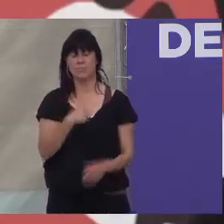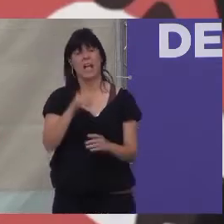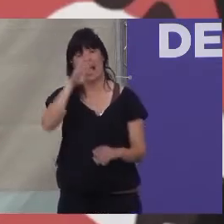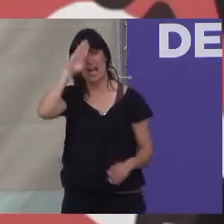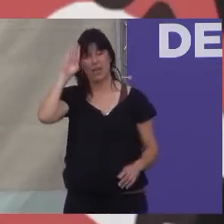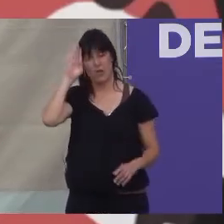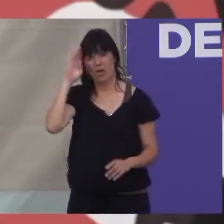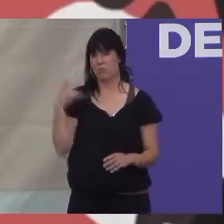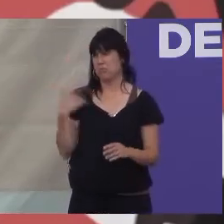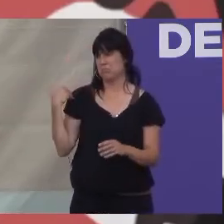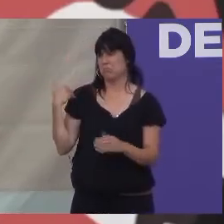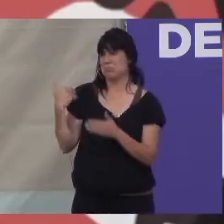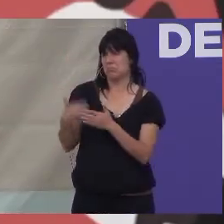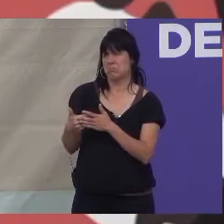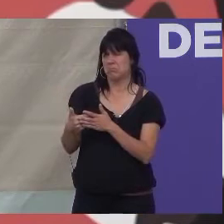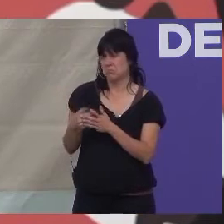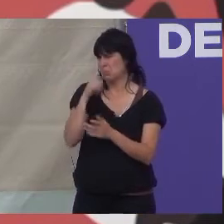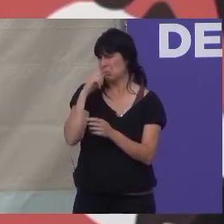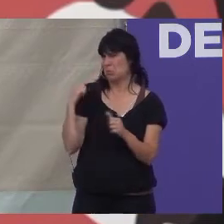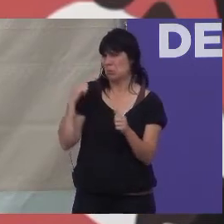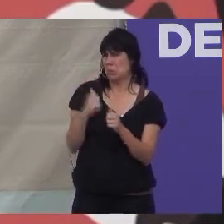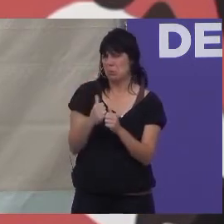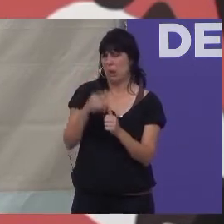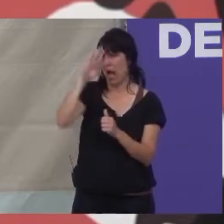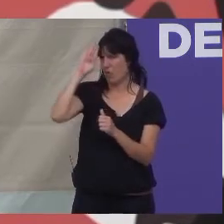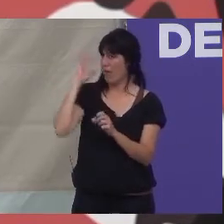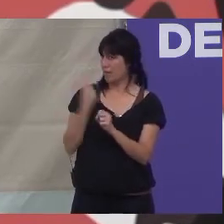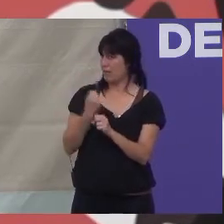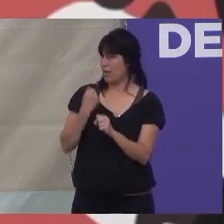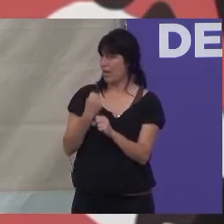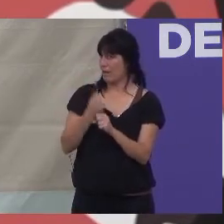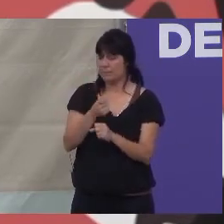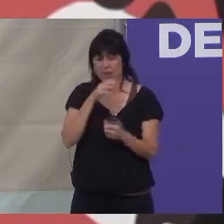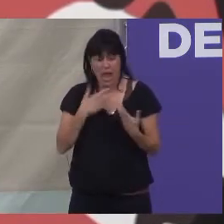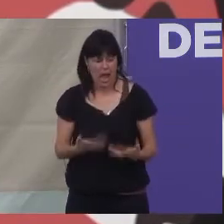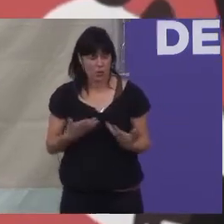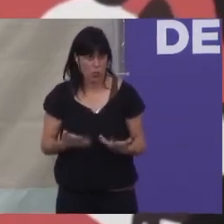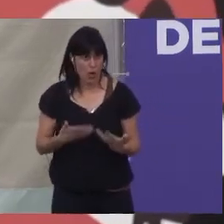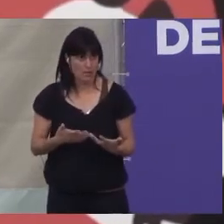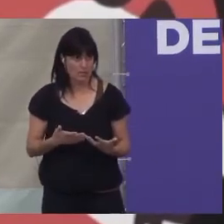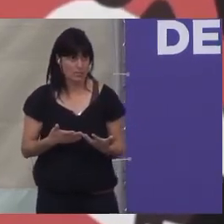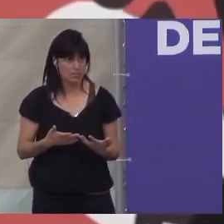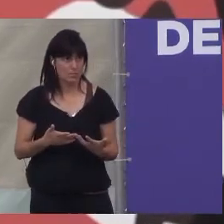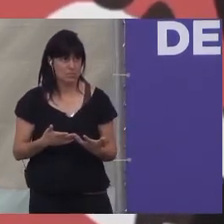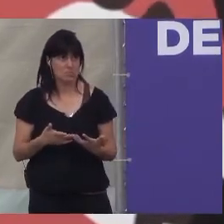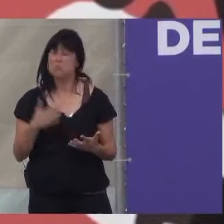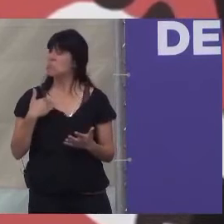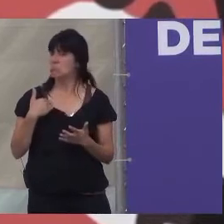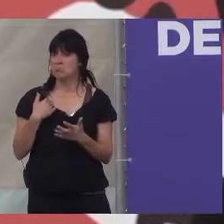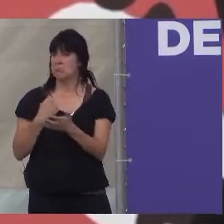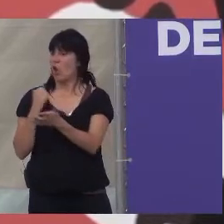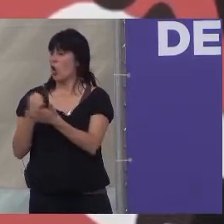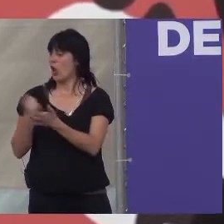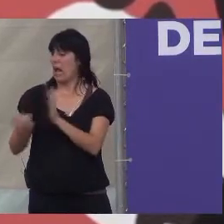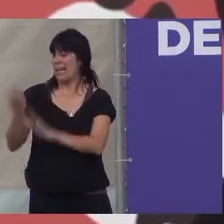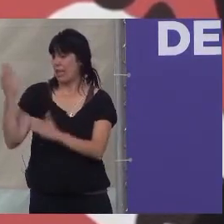licenciada en Derecho, he ejercido durante mucho tiempo como abogada. Actualmente ya no estoy colegiada, por lo tanto ya no